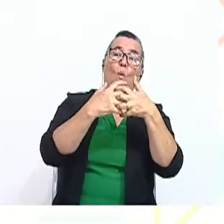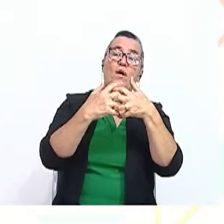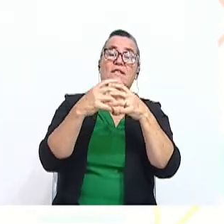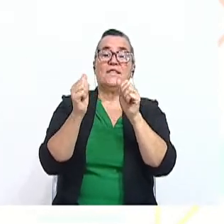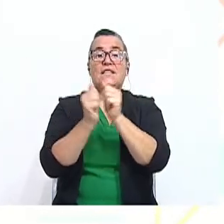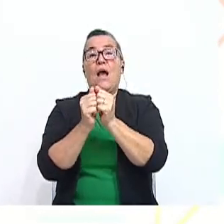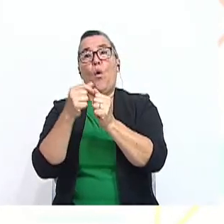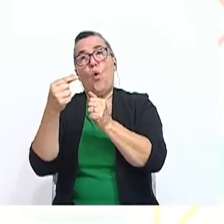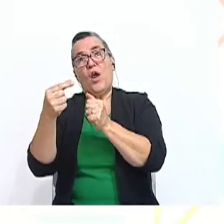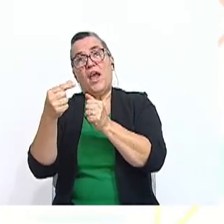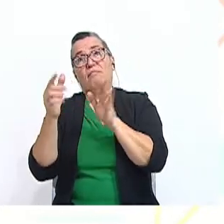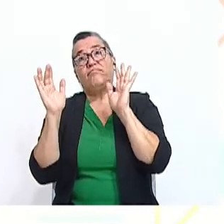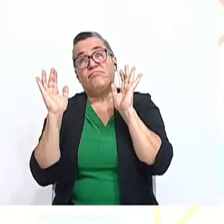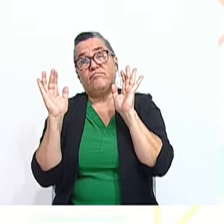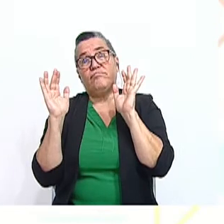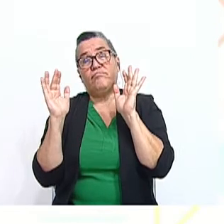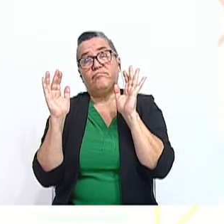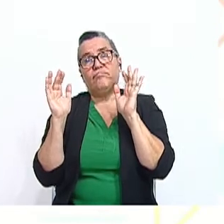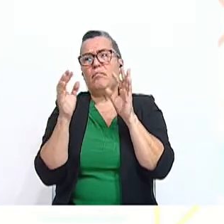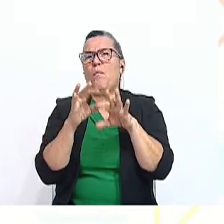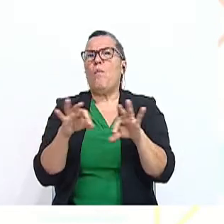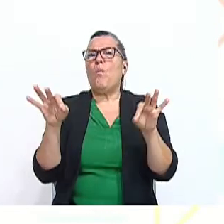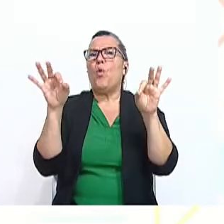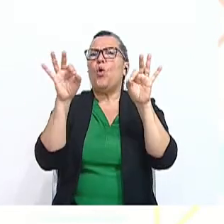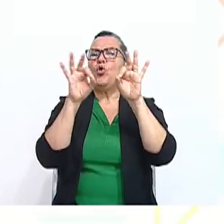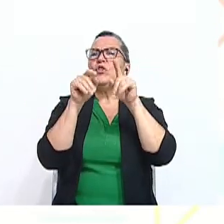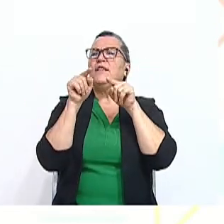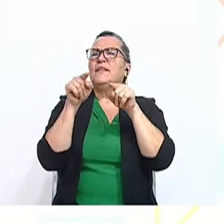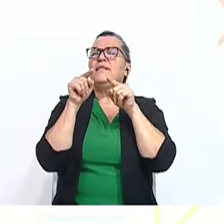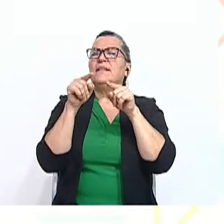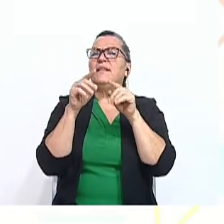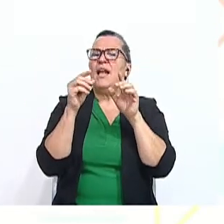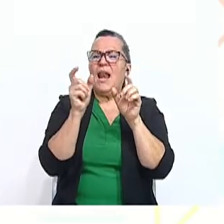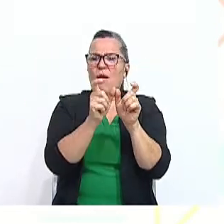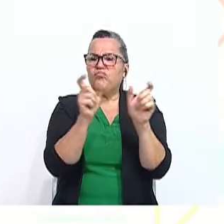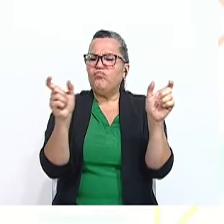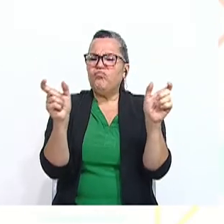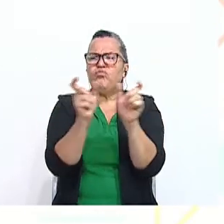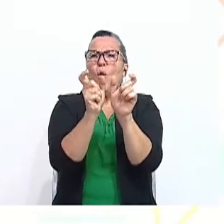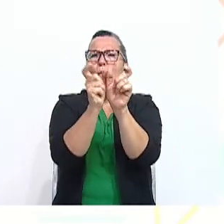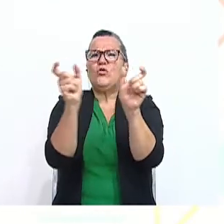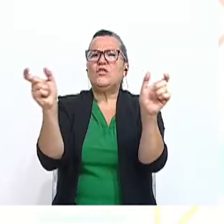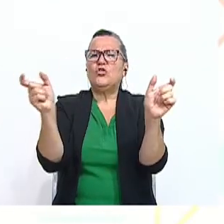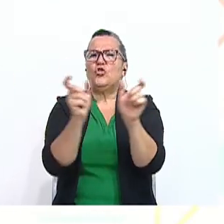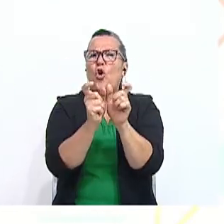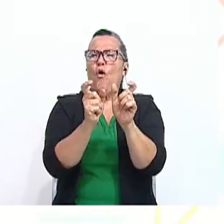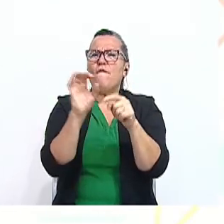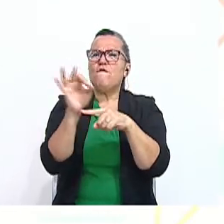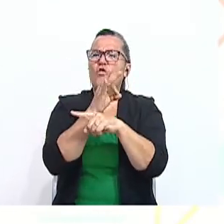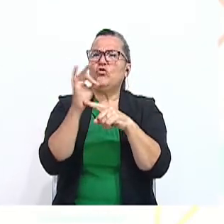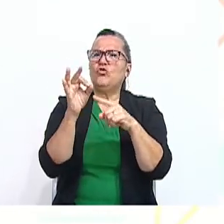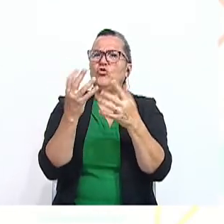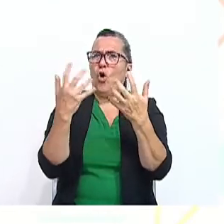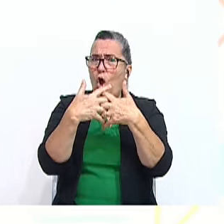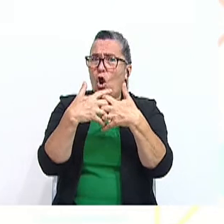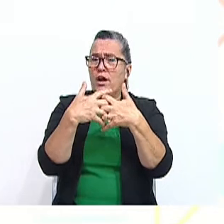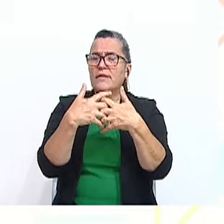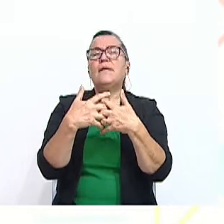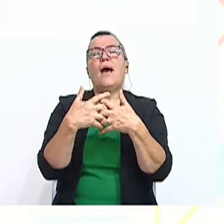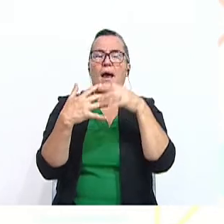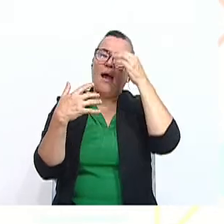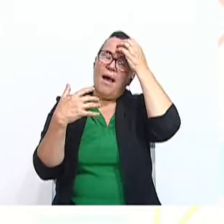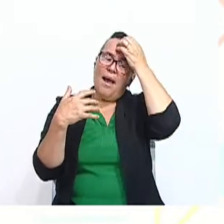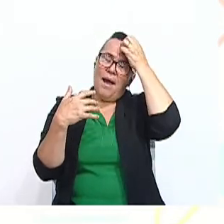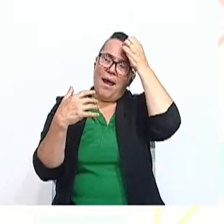poder leerlo. ¿Qué es importante en la composición de funciones? Por supuesto, considerar